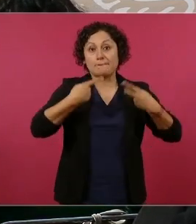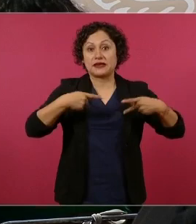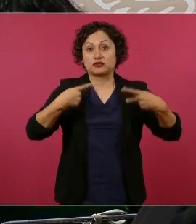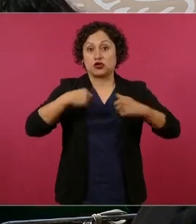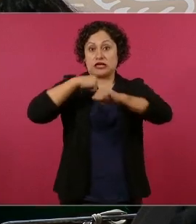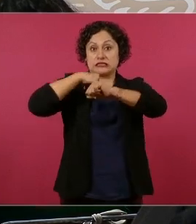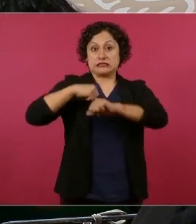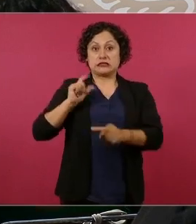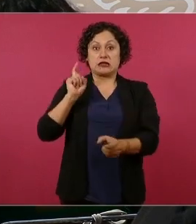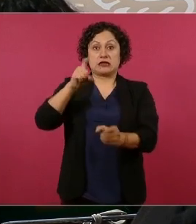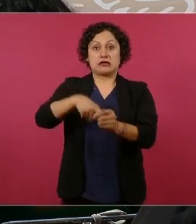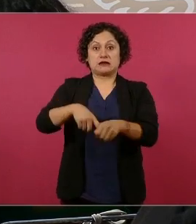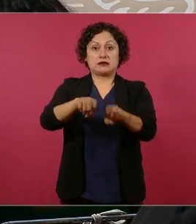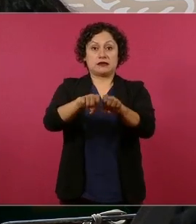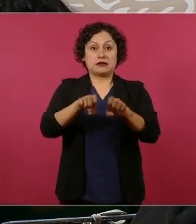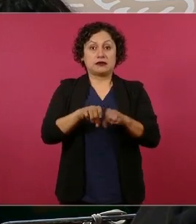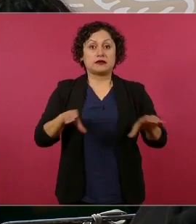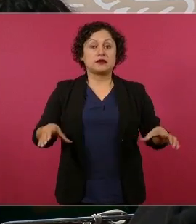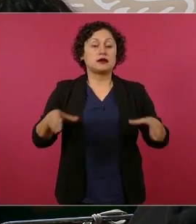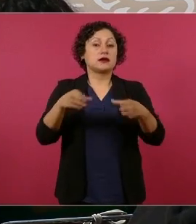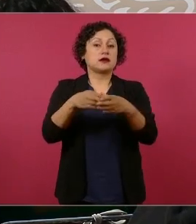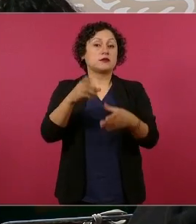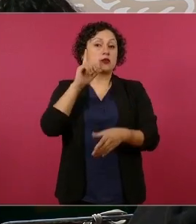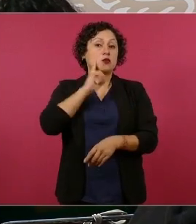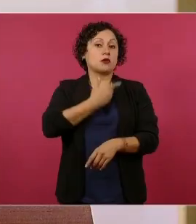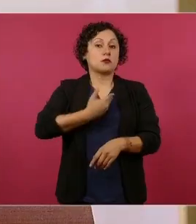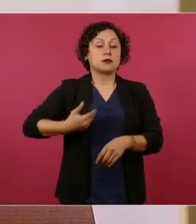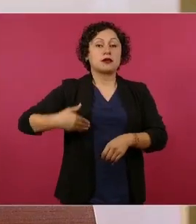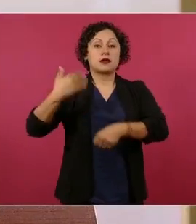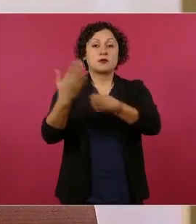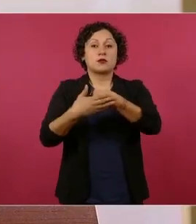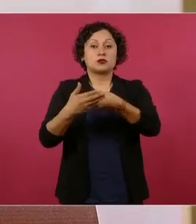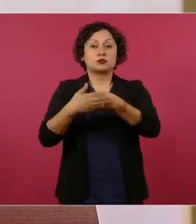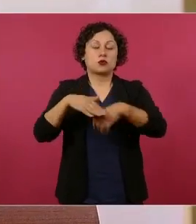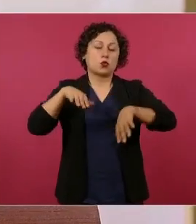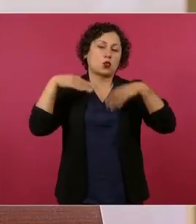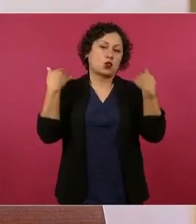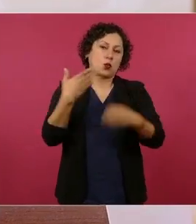seguramente los que vengan.